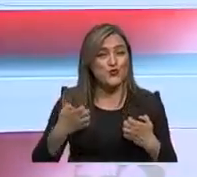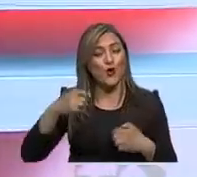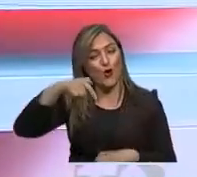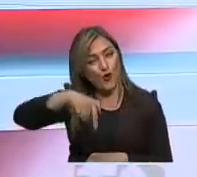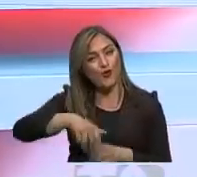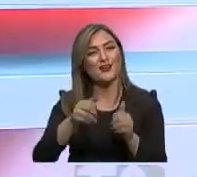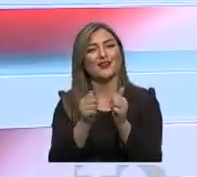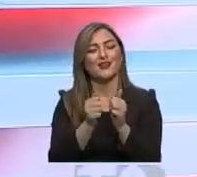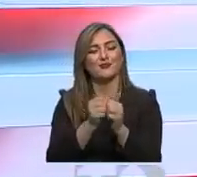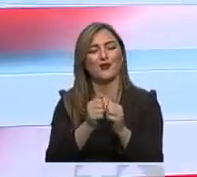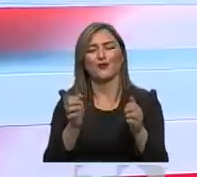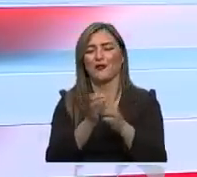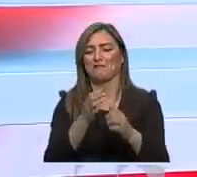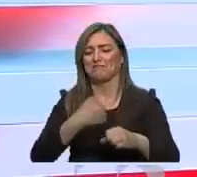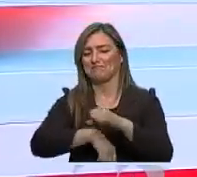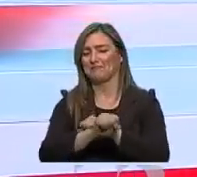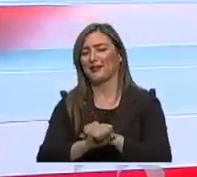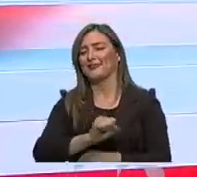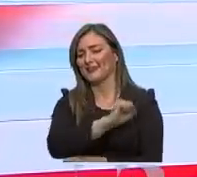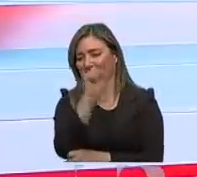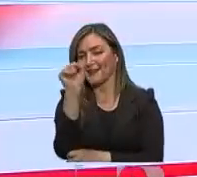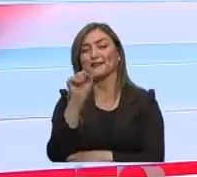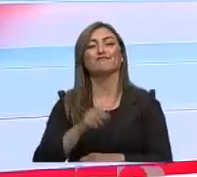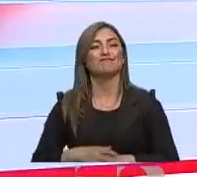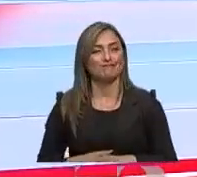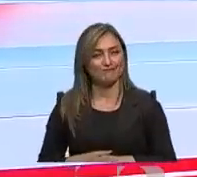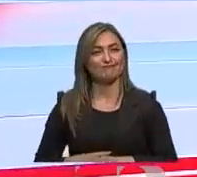hoy la selección va a realizar un buen papel. Vamos a ganar